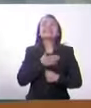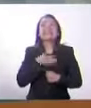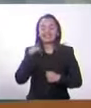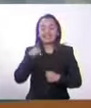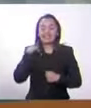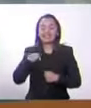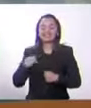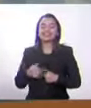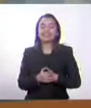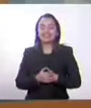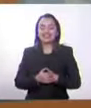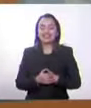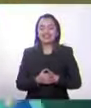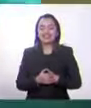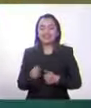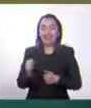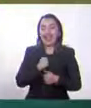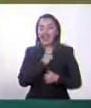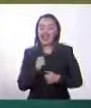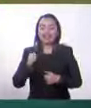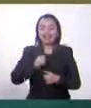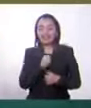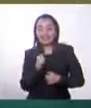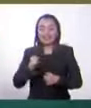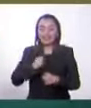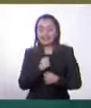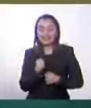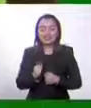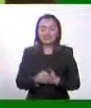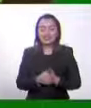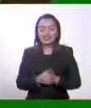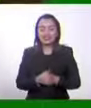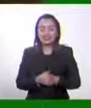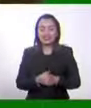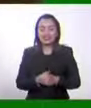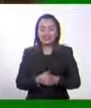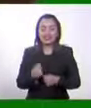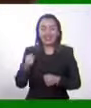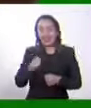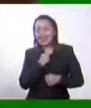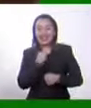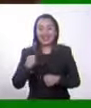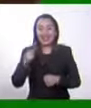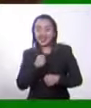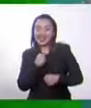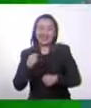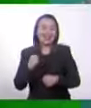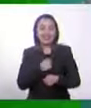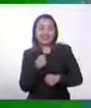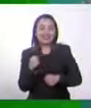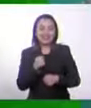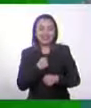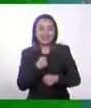fiestas. ¿Qué tal si cantamos? ¡Sí! ¡Sí! ¡Sí!